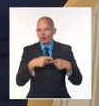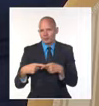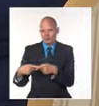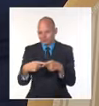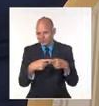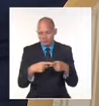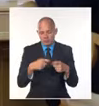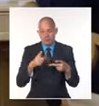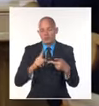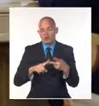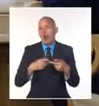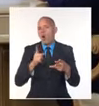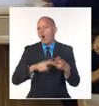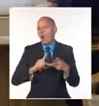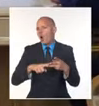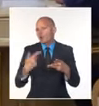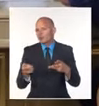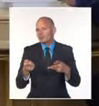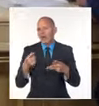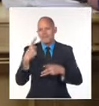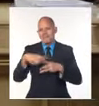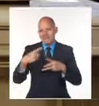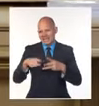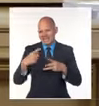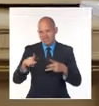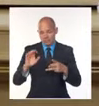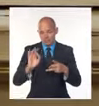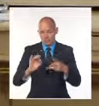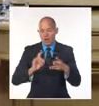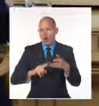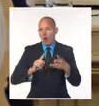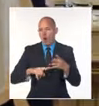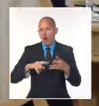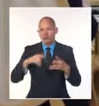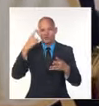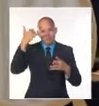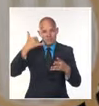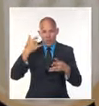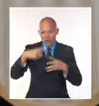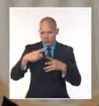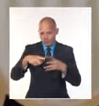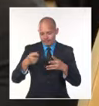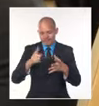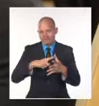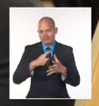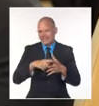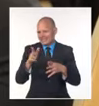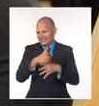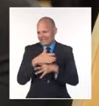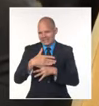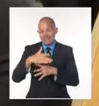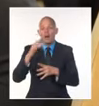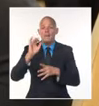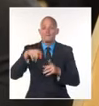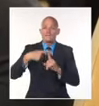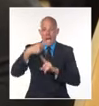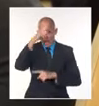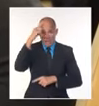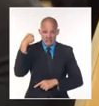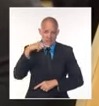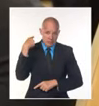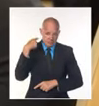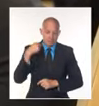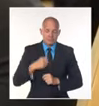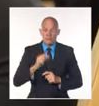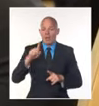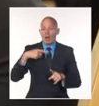Emomali Rashmon de Tachikistán, Sadir Shaparov de Kirguistán y Kasym Yomar Tokayev de Kazajstán, además del primer ministro de Armenia,